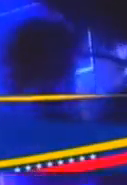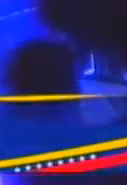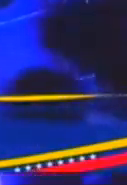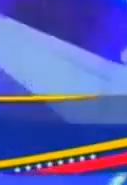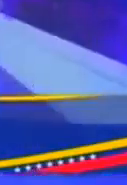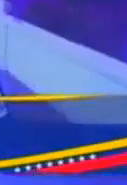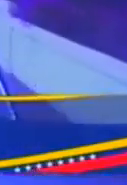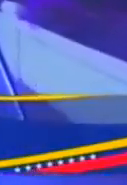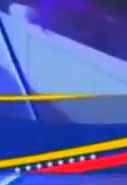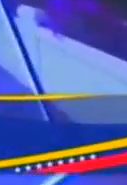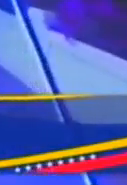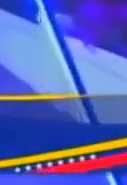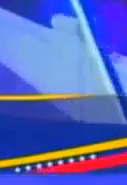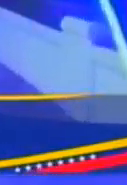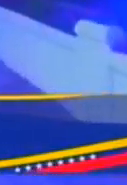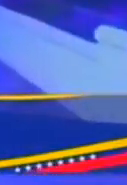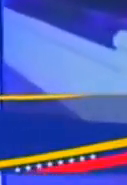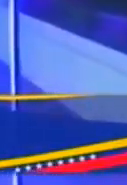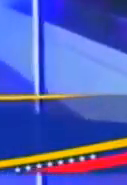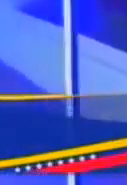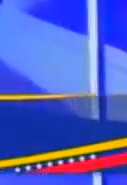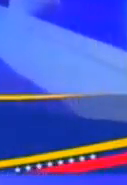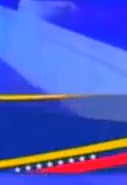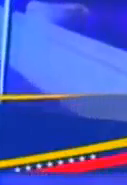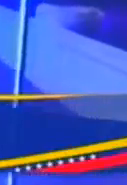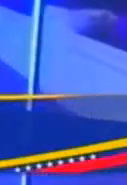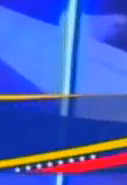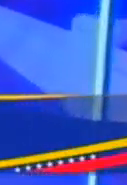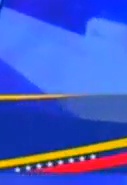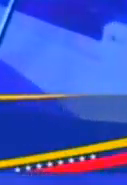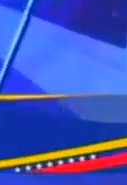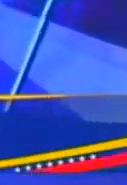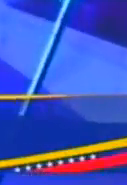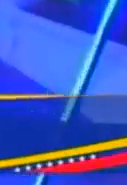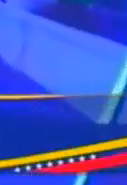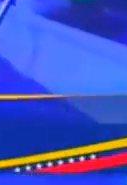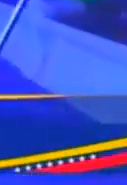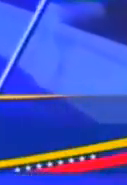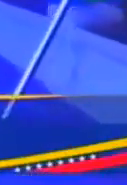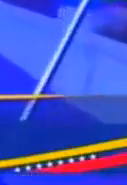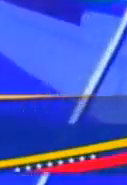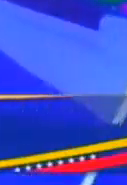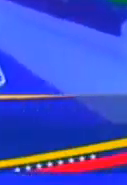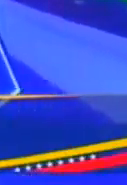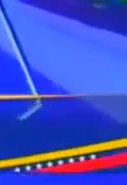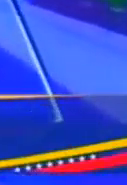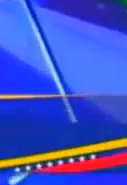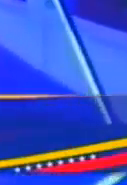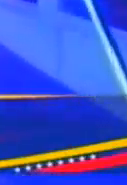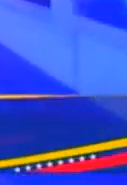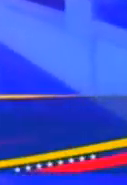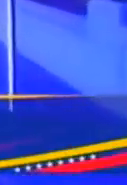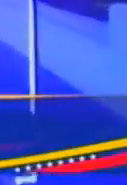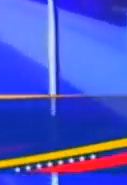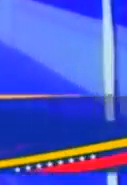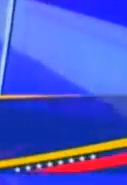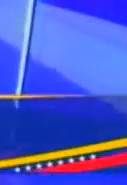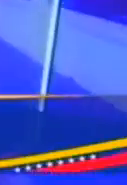año 2021. Vienen muchas actividades. Hoy estamos junto con el gobernador y con el alcalde inaugurando